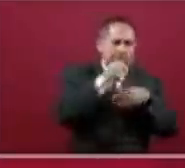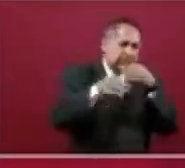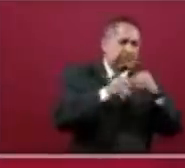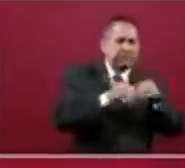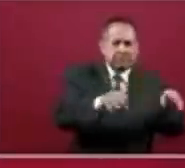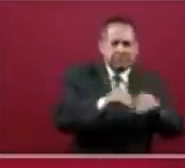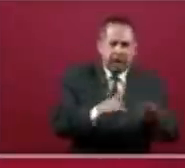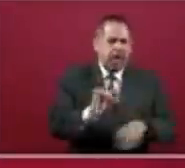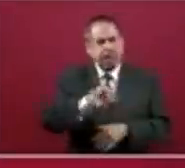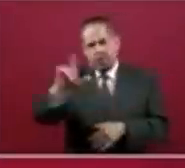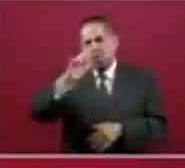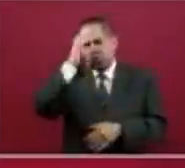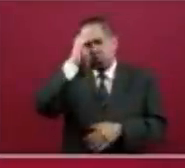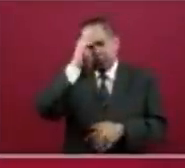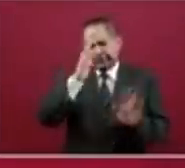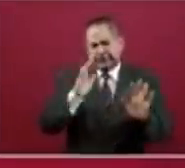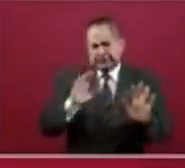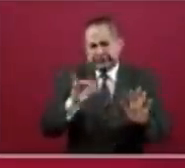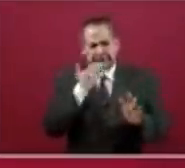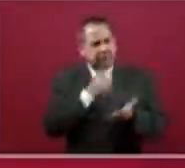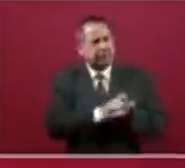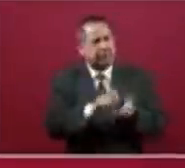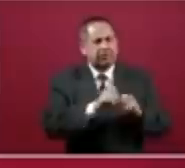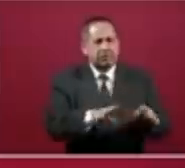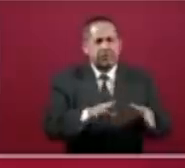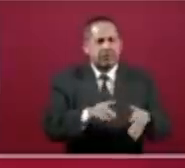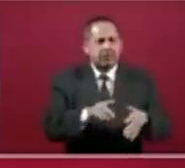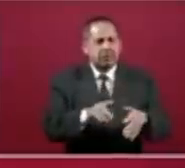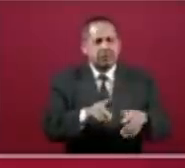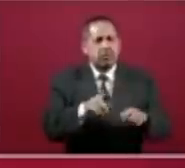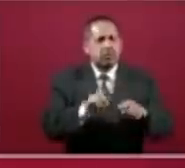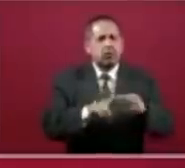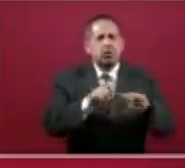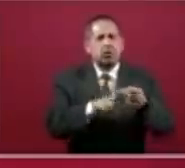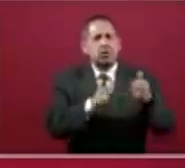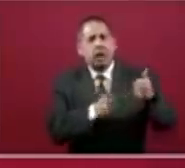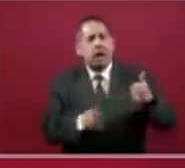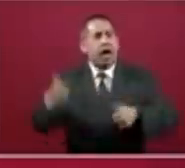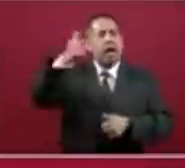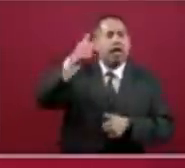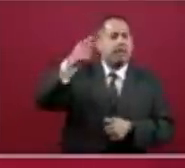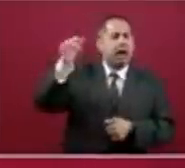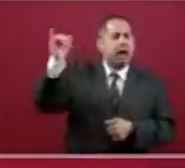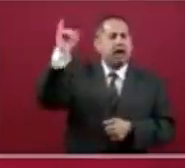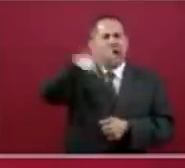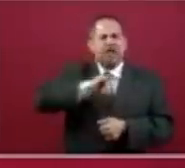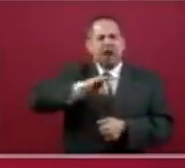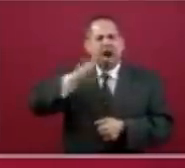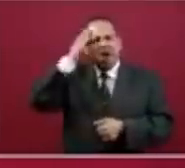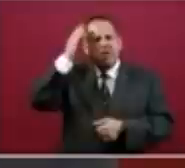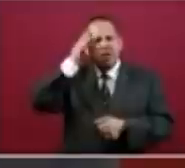Es decir, famosos. Pero sí, ¿y arriba?